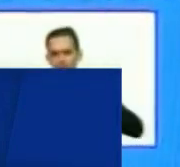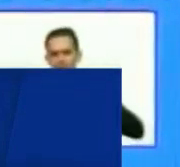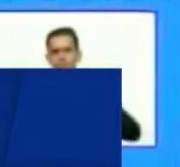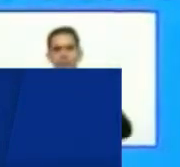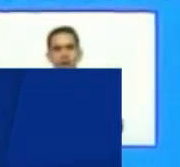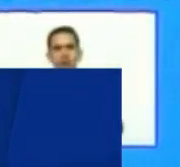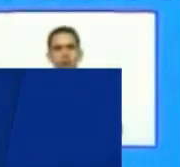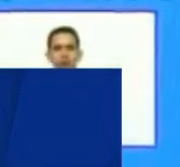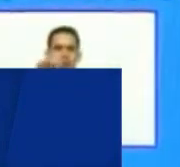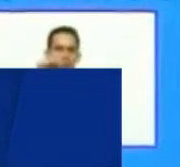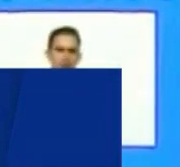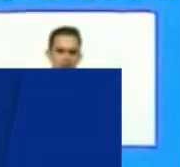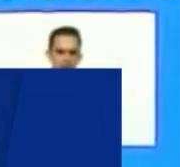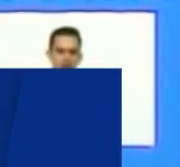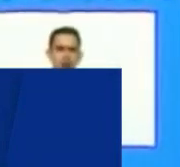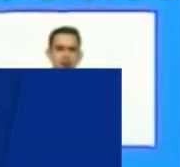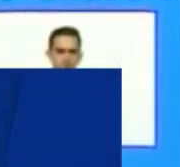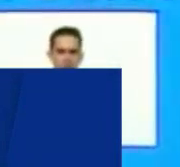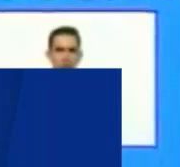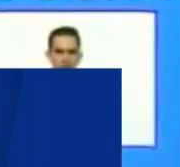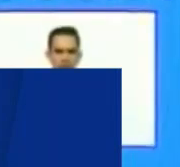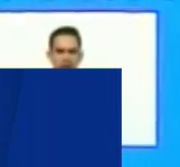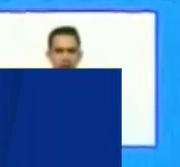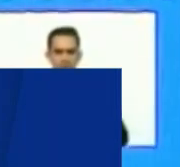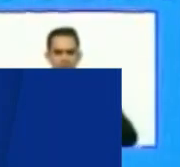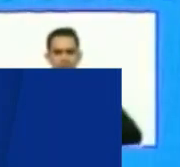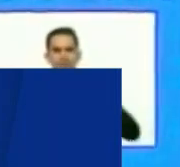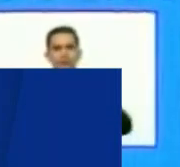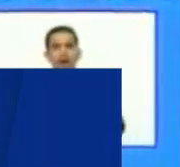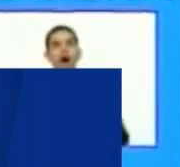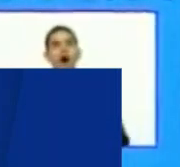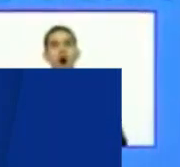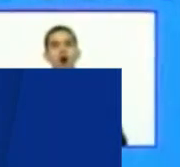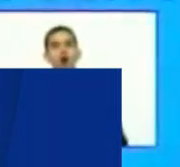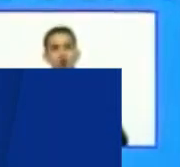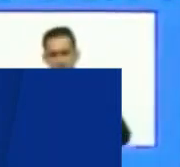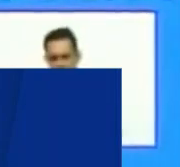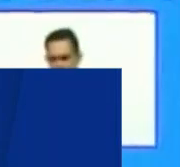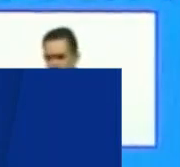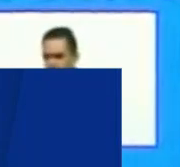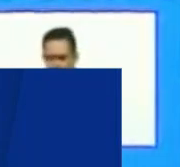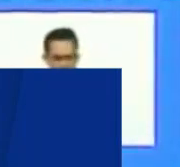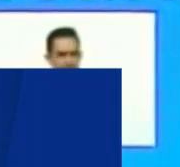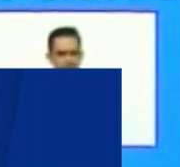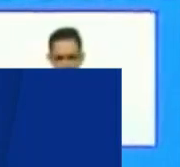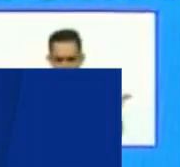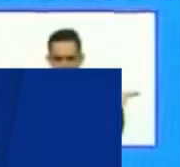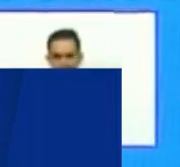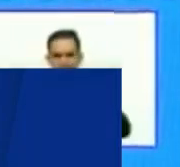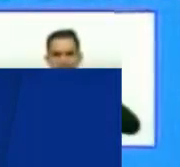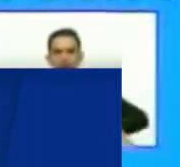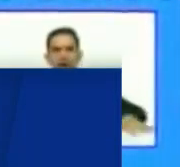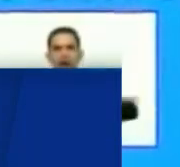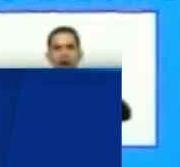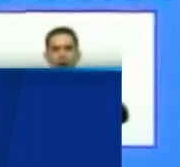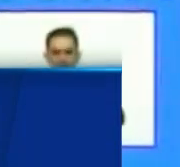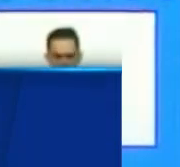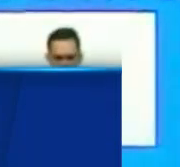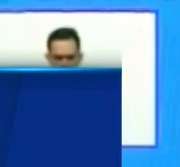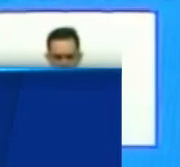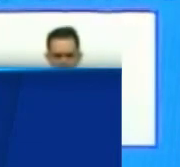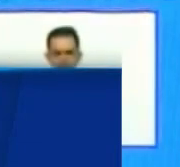alternativo que fomente la producción nacional y la formación de un